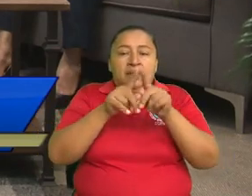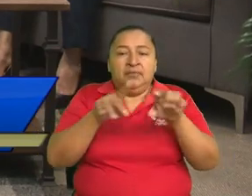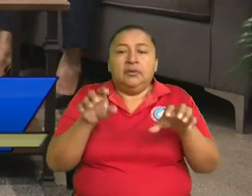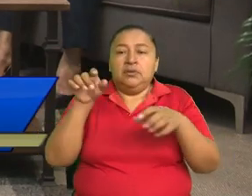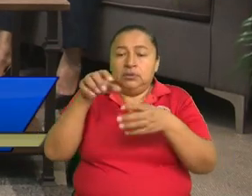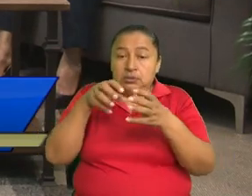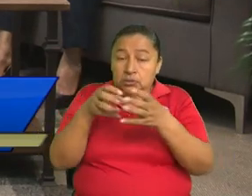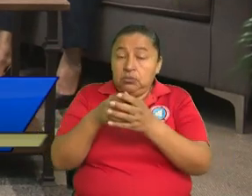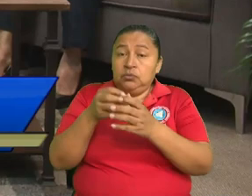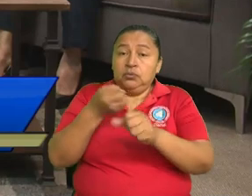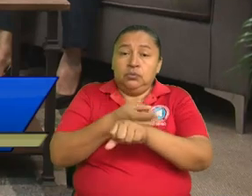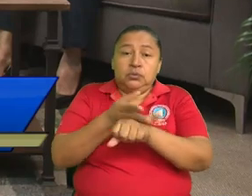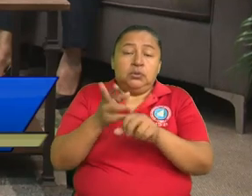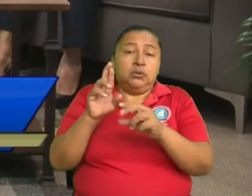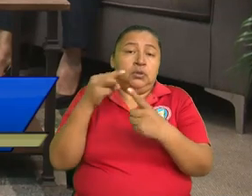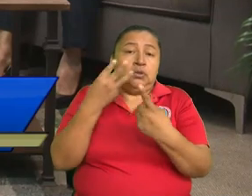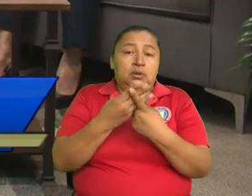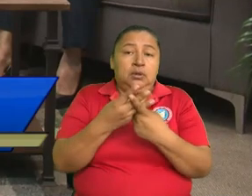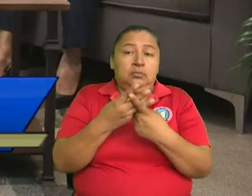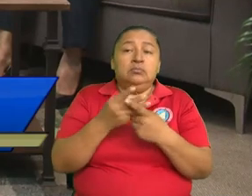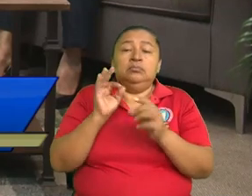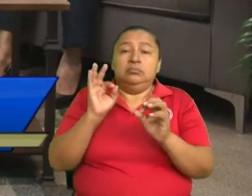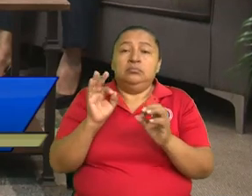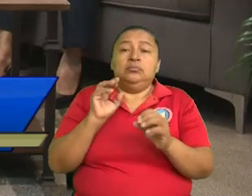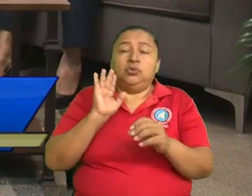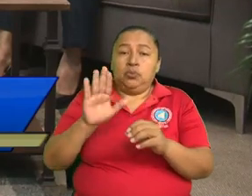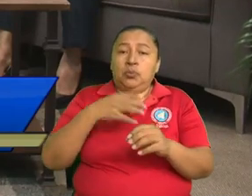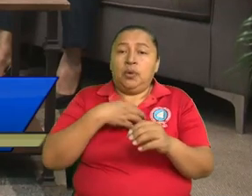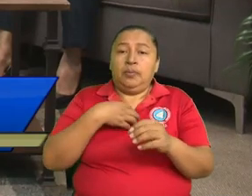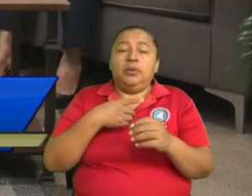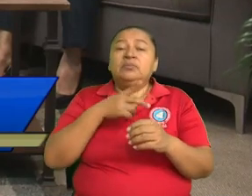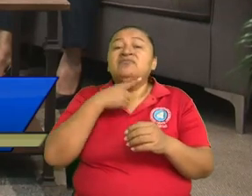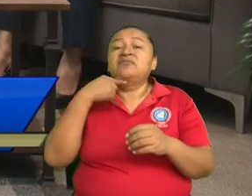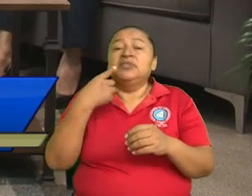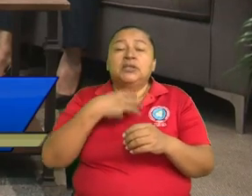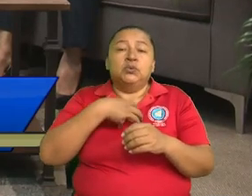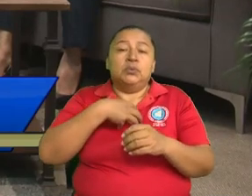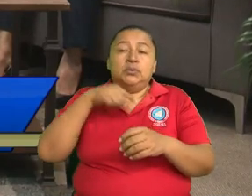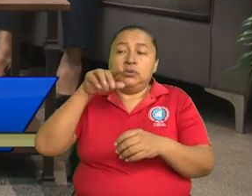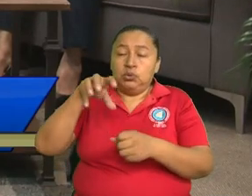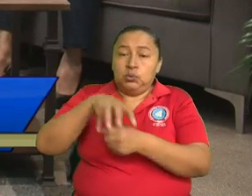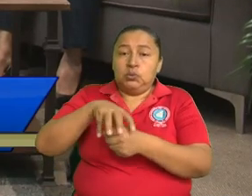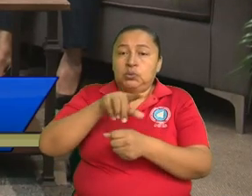ese Consejo Regional, porque es correcto, pues, porque eso es parte de la realidad